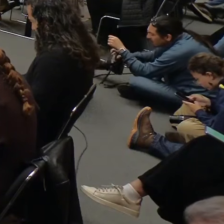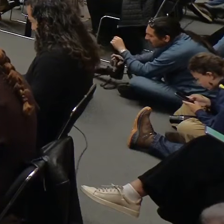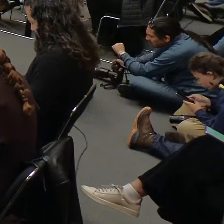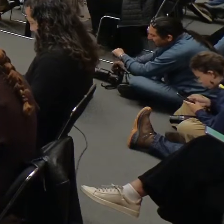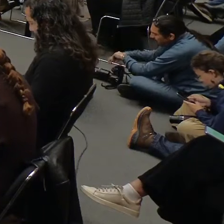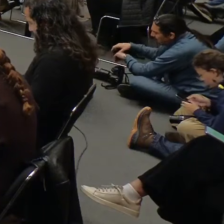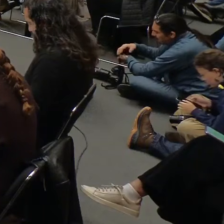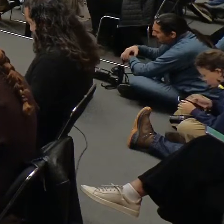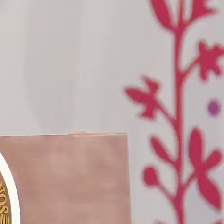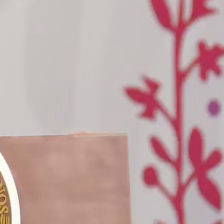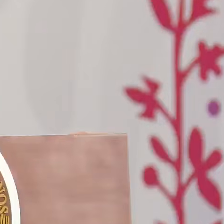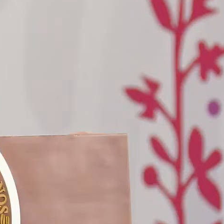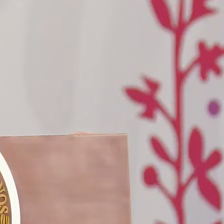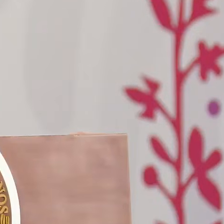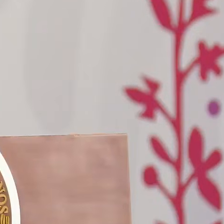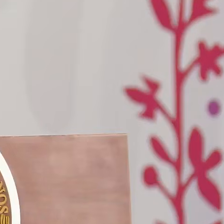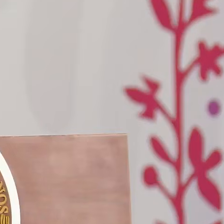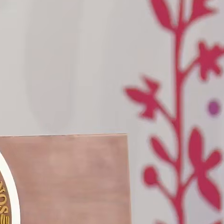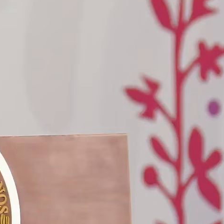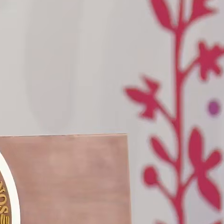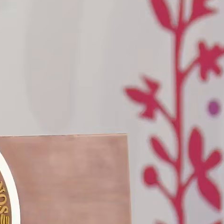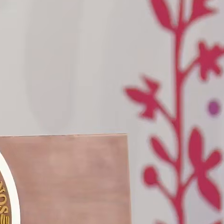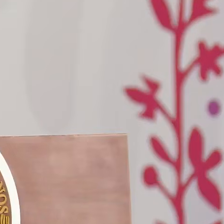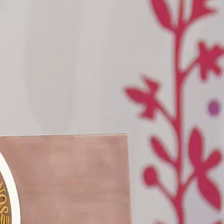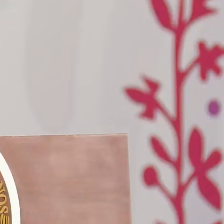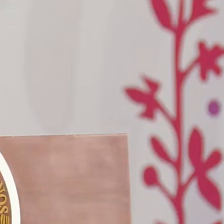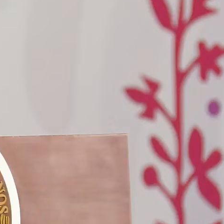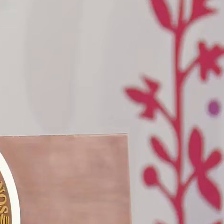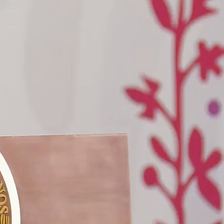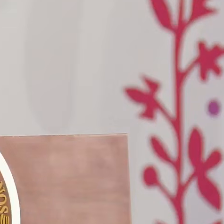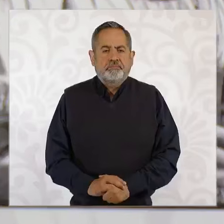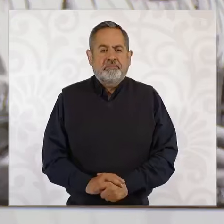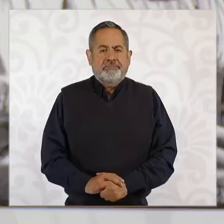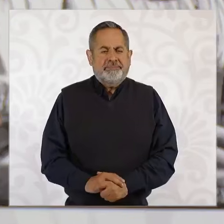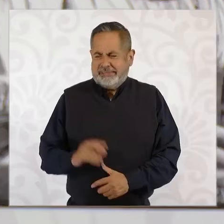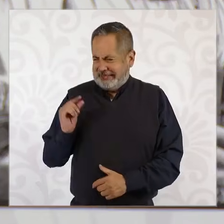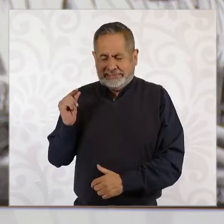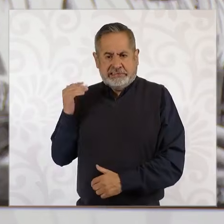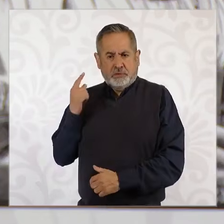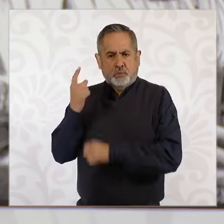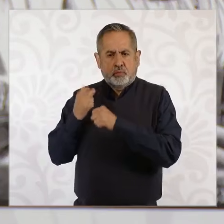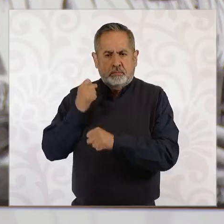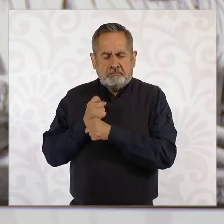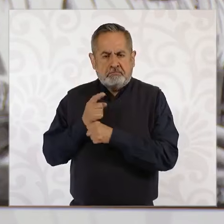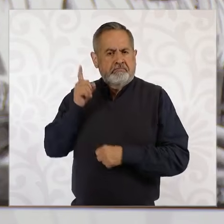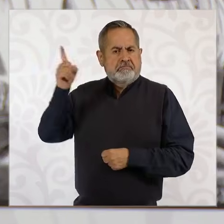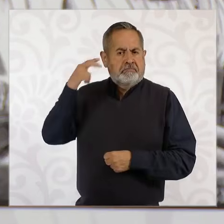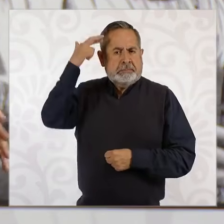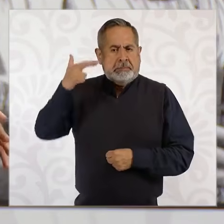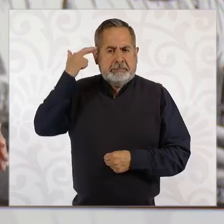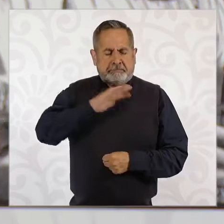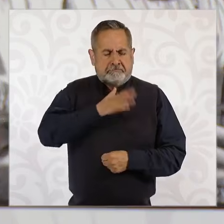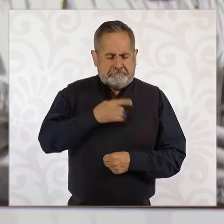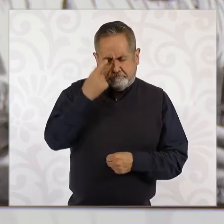el último año, tanto del gobierno español como del propio rey de España. Y también hay que ser muy sensibles a